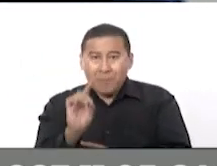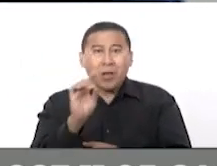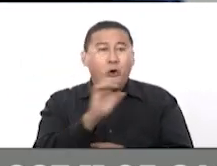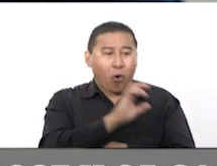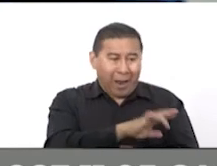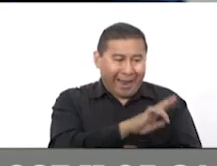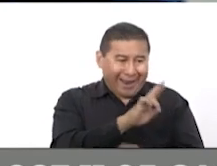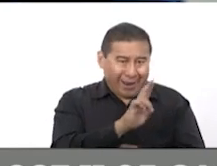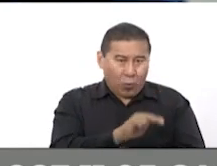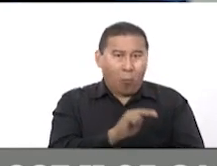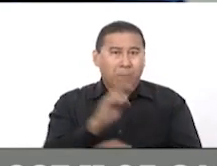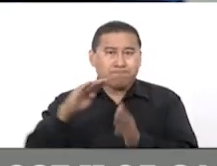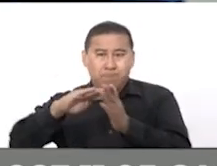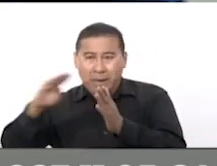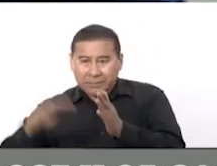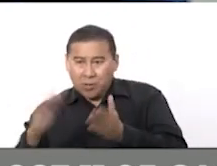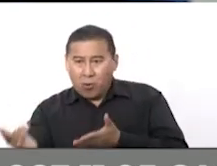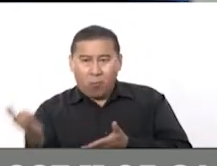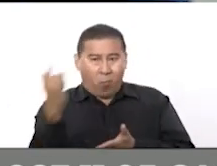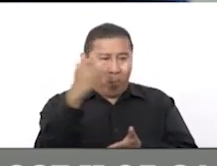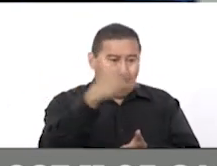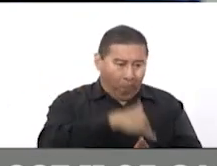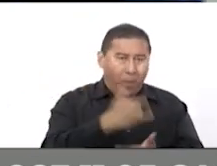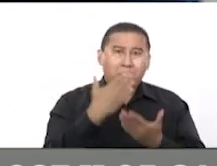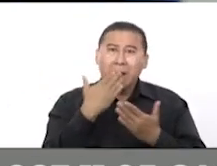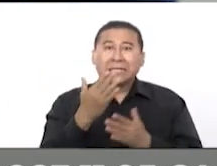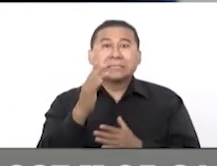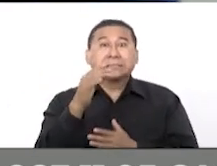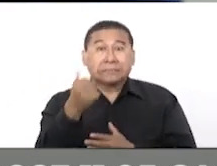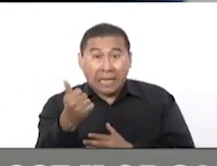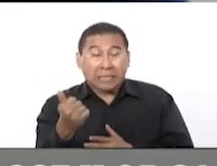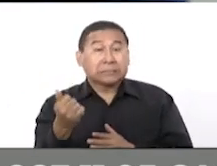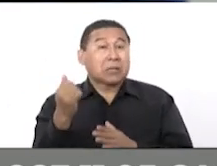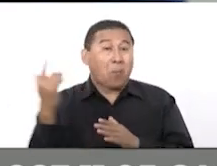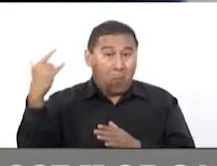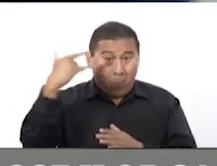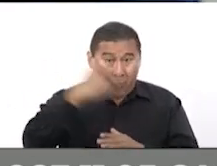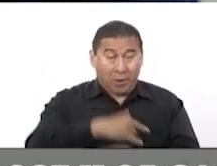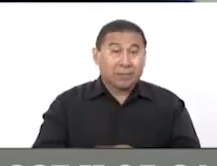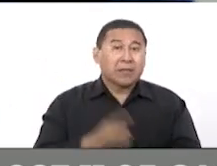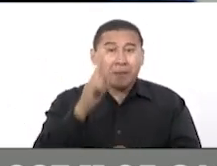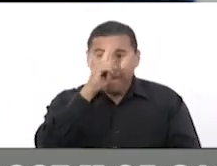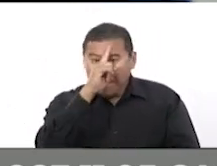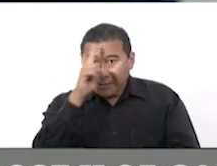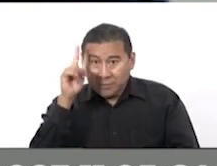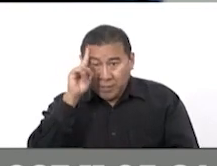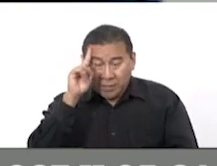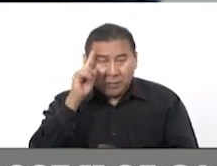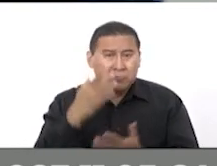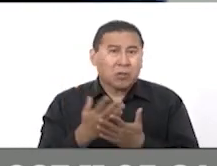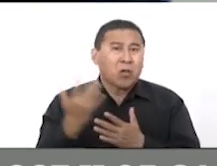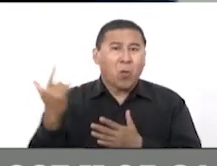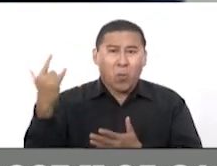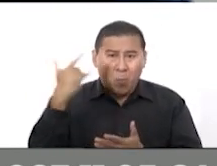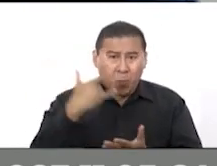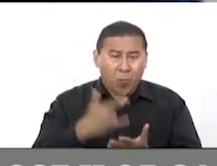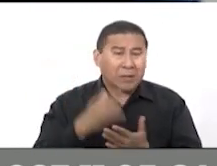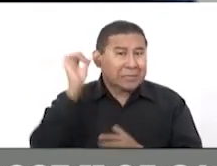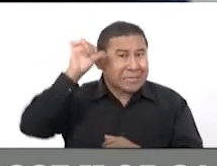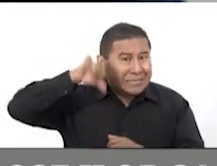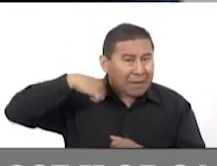la temporada de verano van a tener ya seis vuelos semanales desde Madrid y el vuelo semanal que desde abril